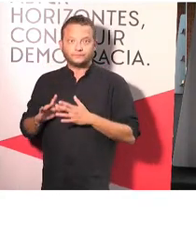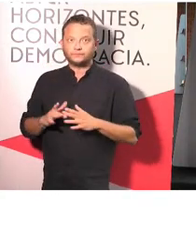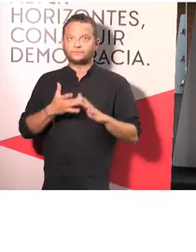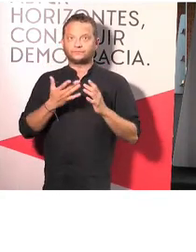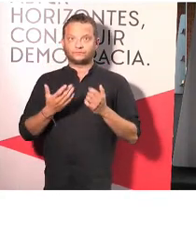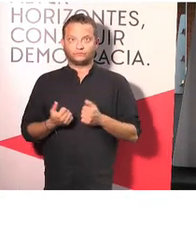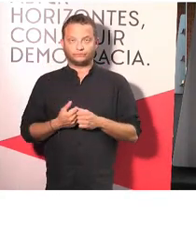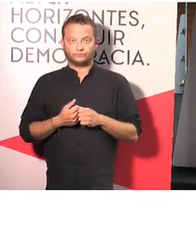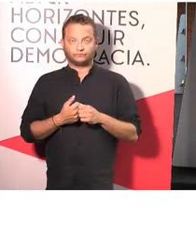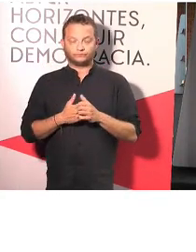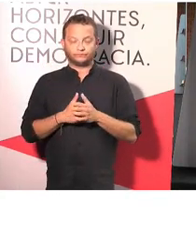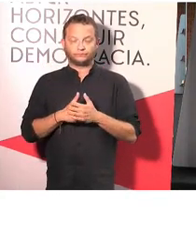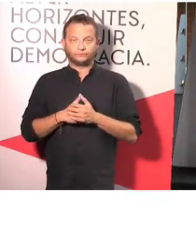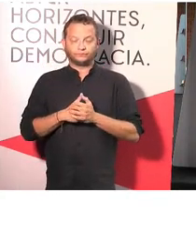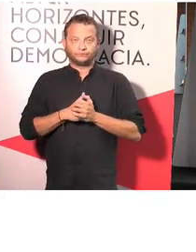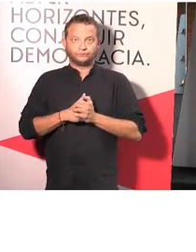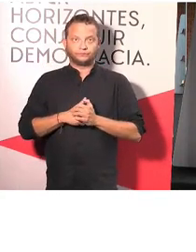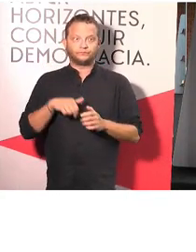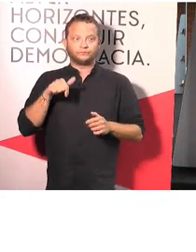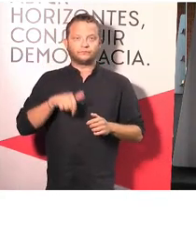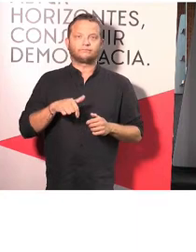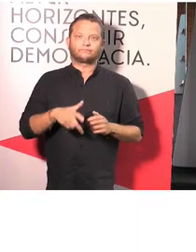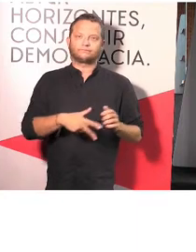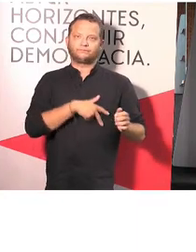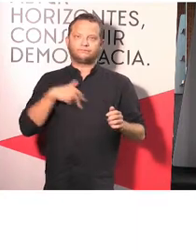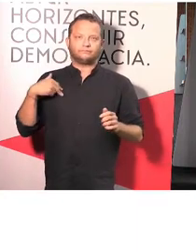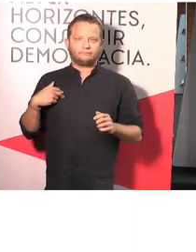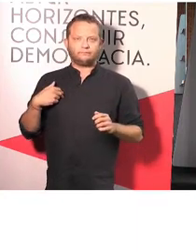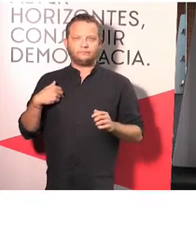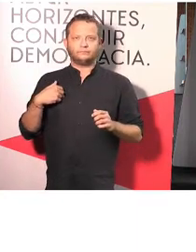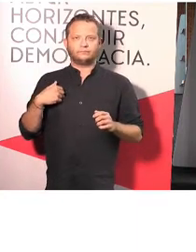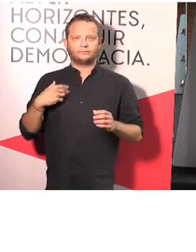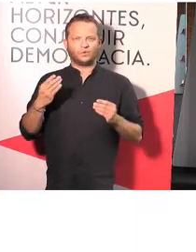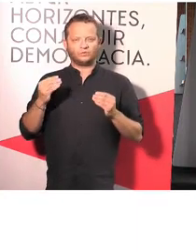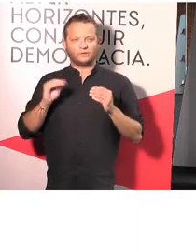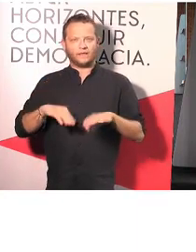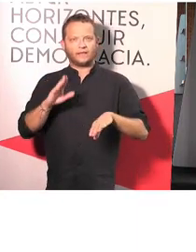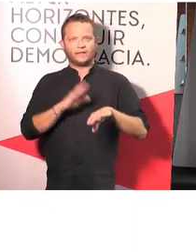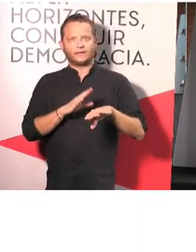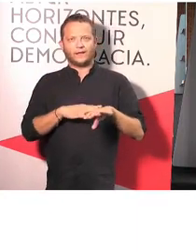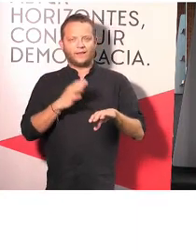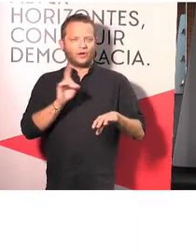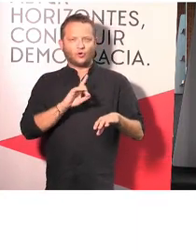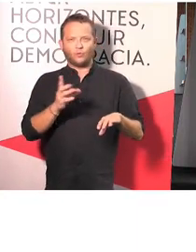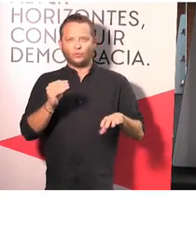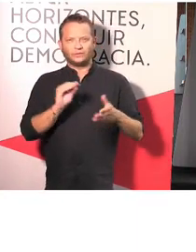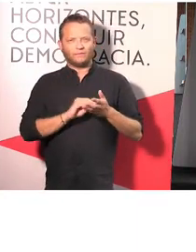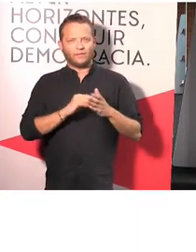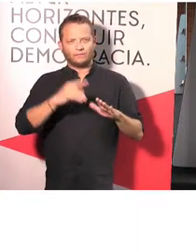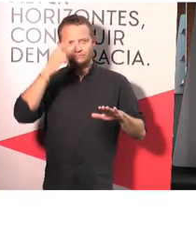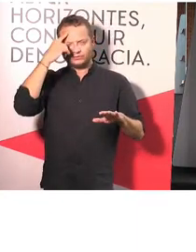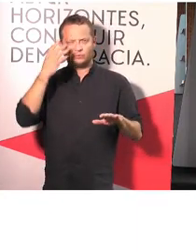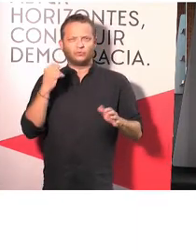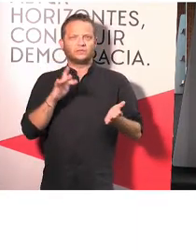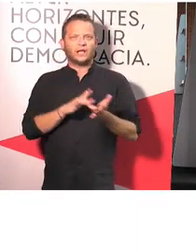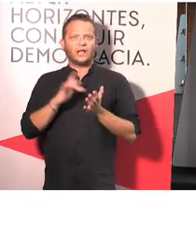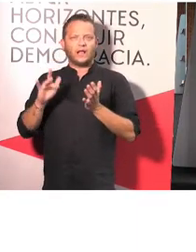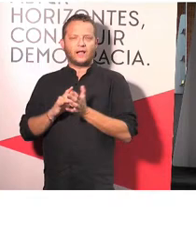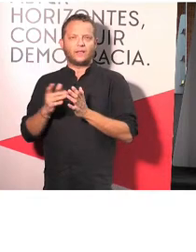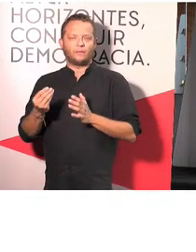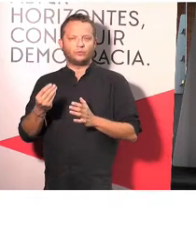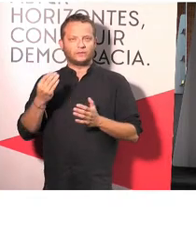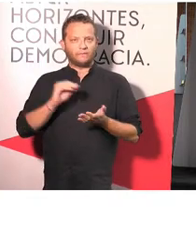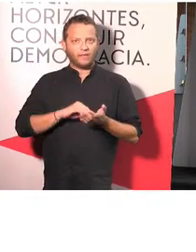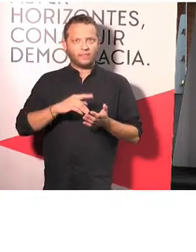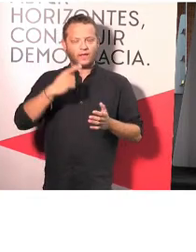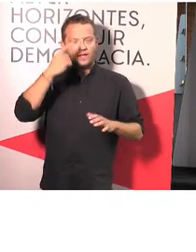¿no? Y esto en general la izquierda no lo ha tenido suficientemente en cuenta, que considero que en la agenda no se ha tenido suficientemente en